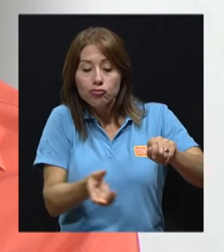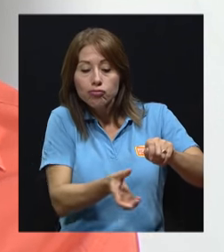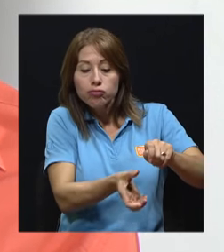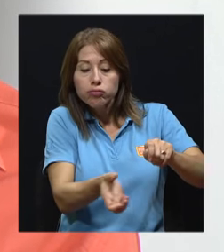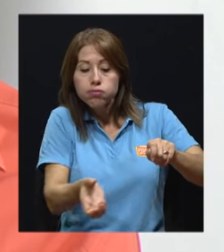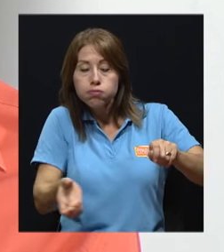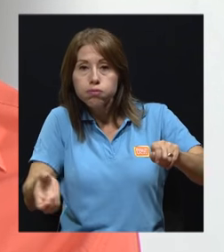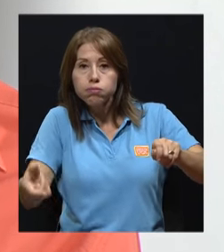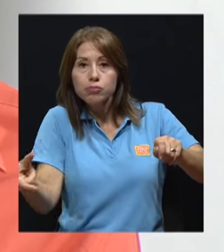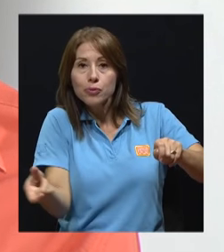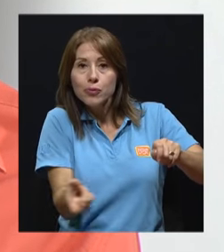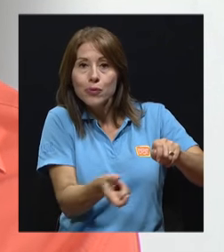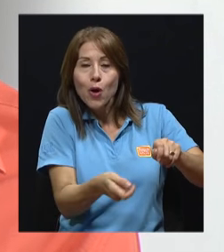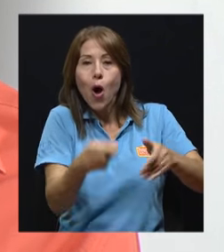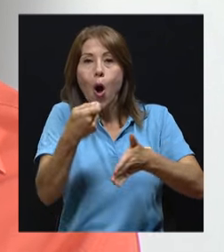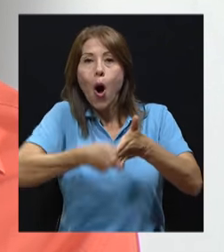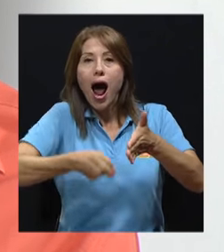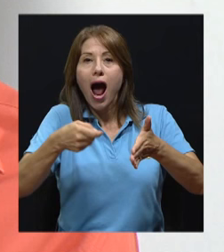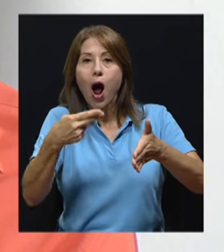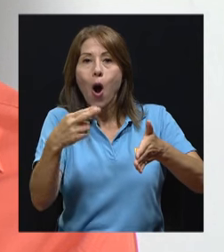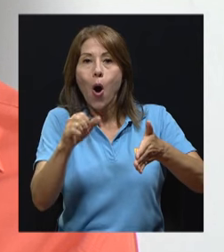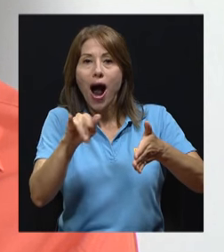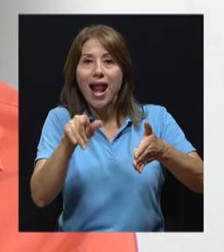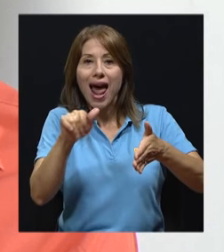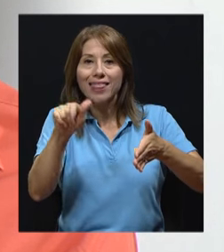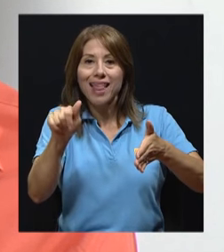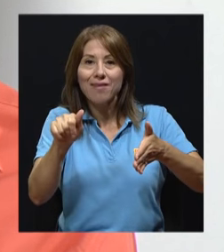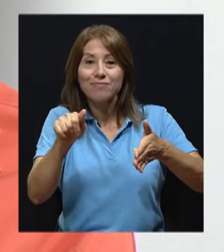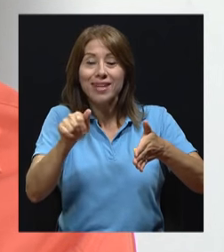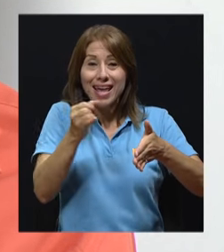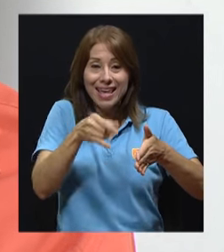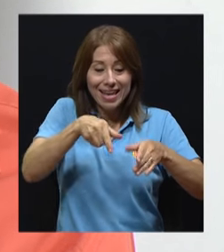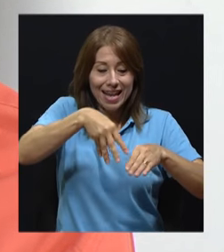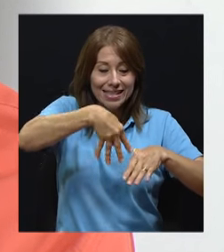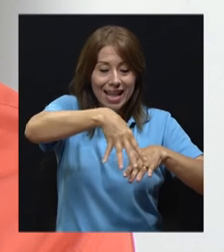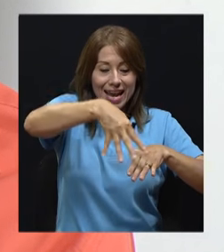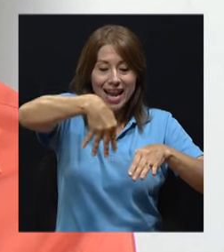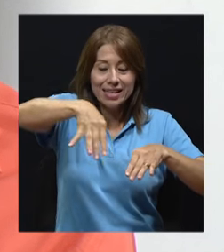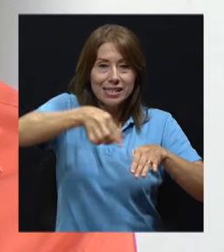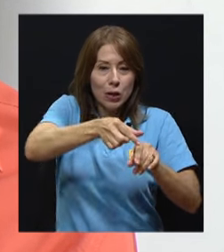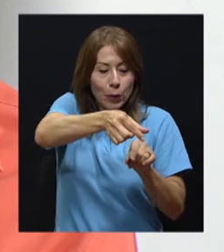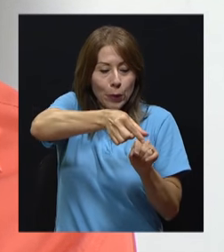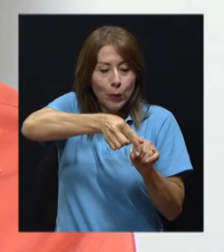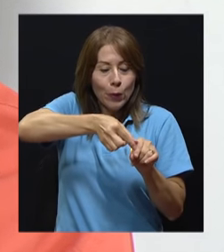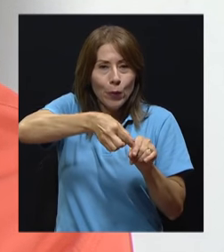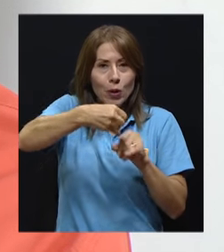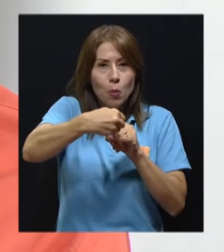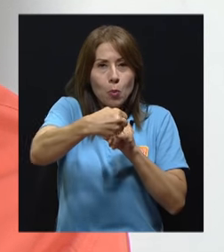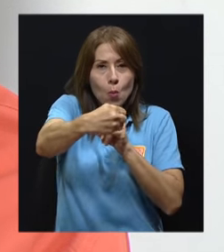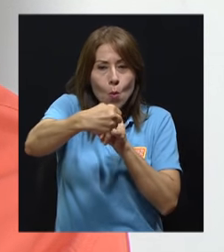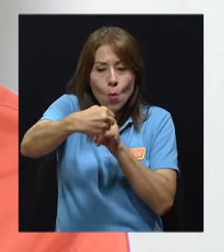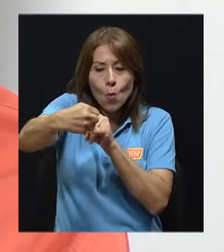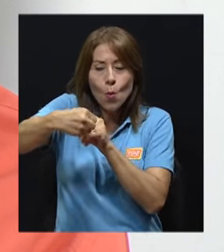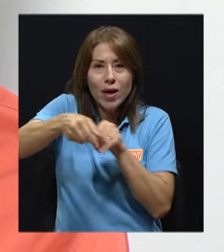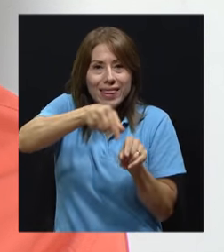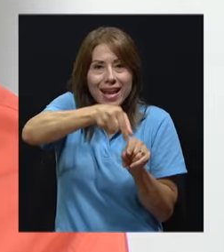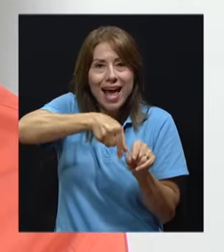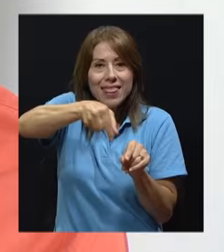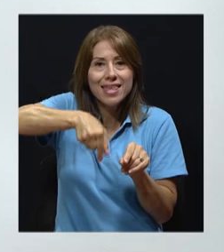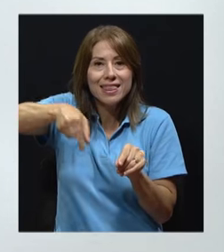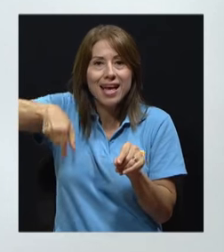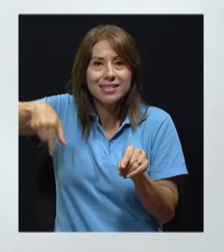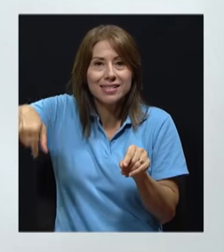resonadores y de teclas muy delgaditas quiere decir que que que había algún problema ahí de